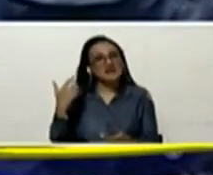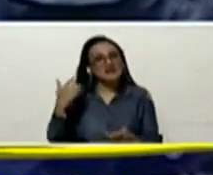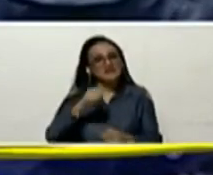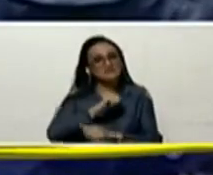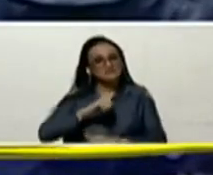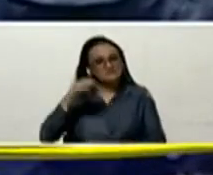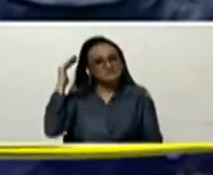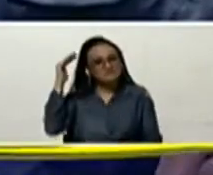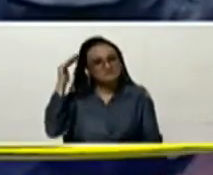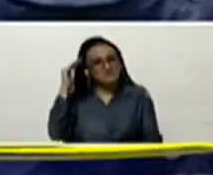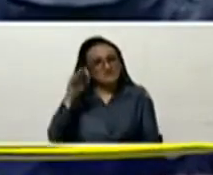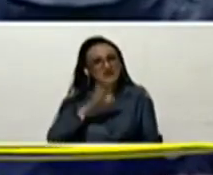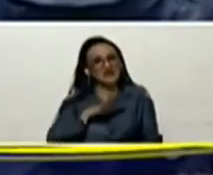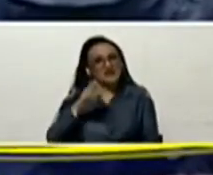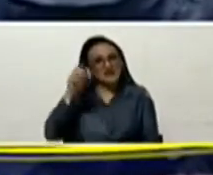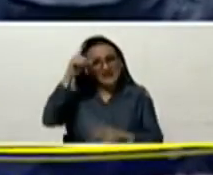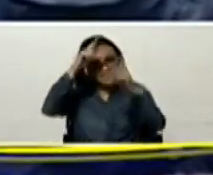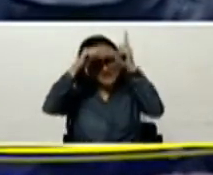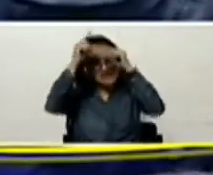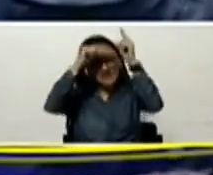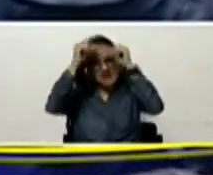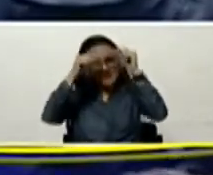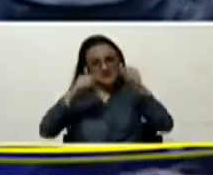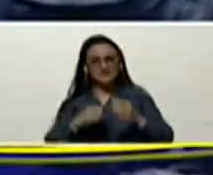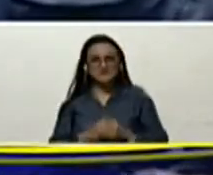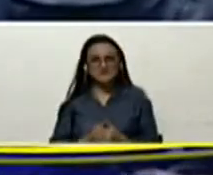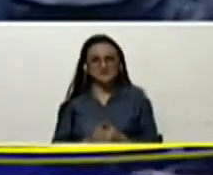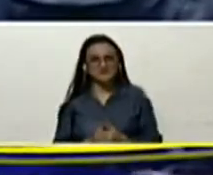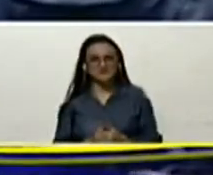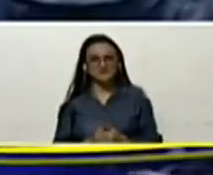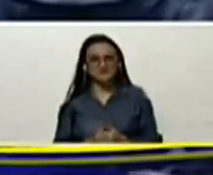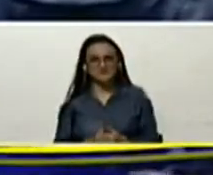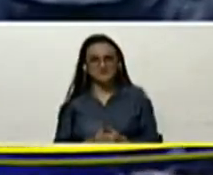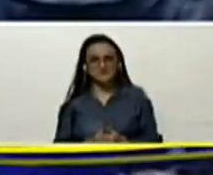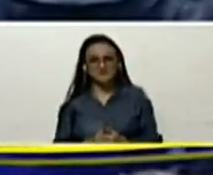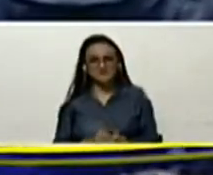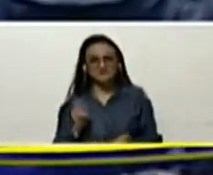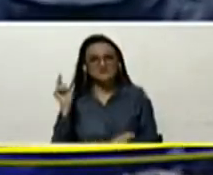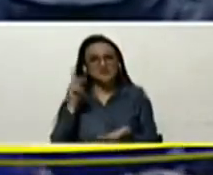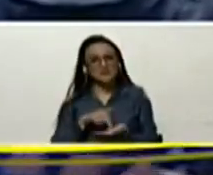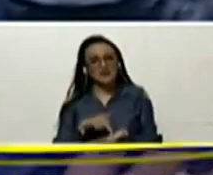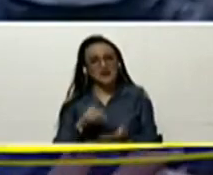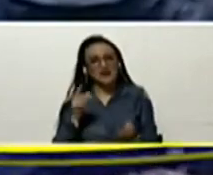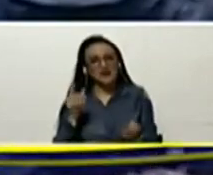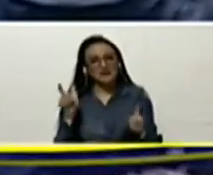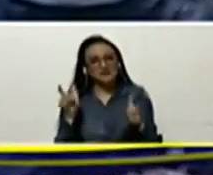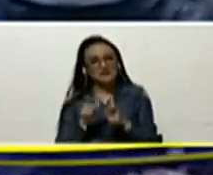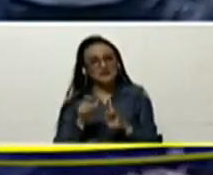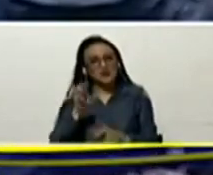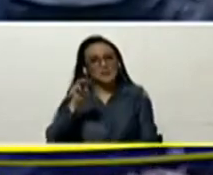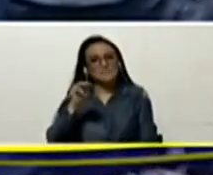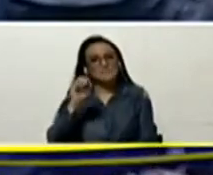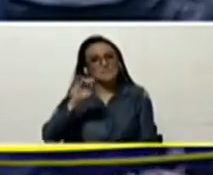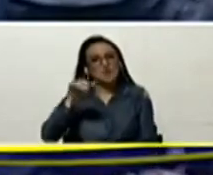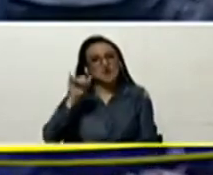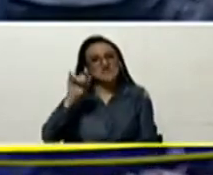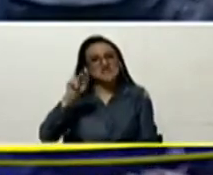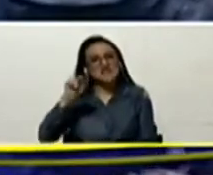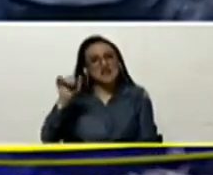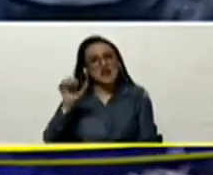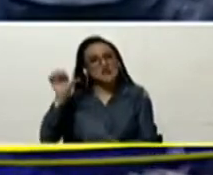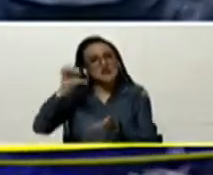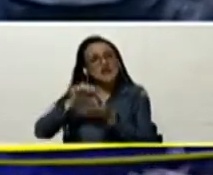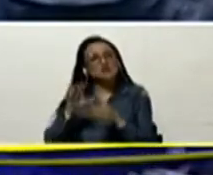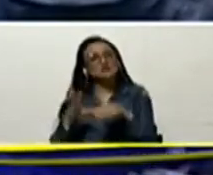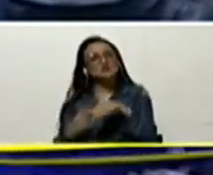Guevara. Escribo sobre mi encuentro en Mollina, una localidad de España, en el